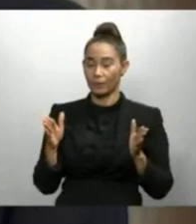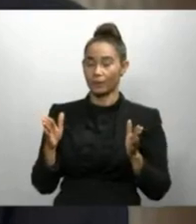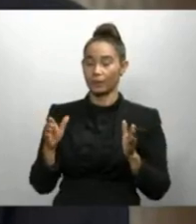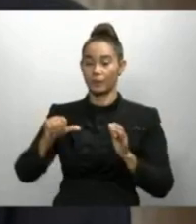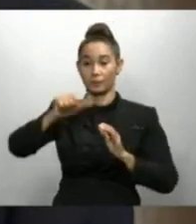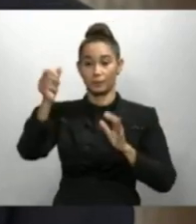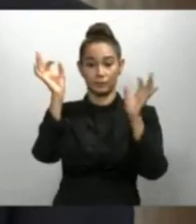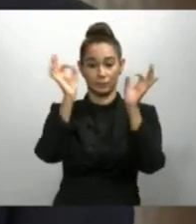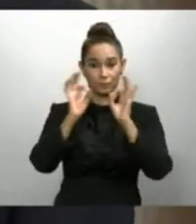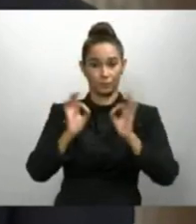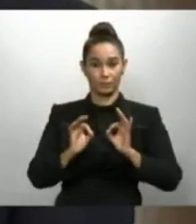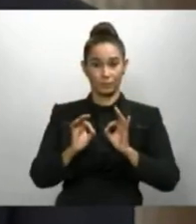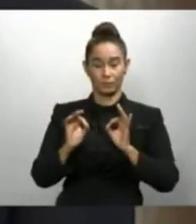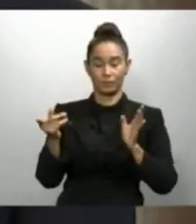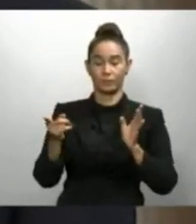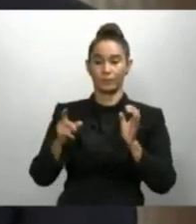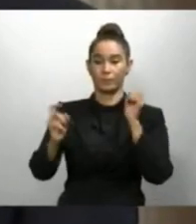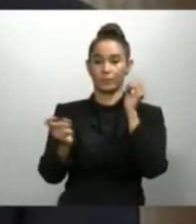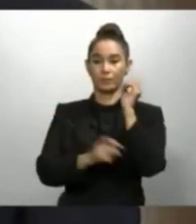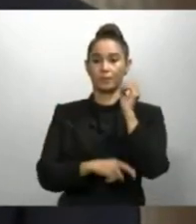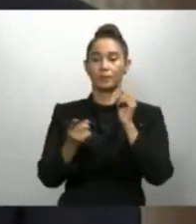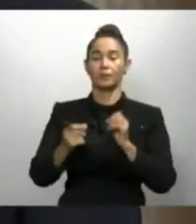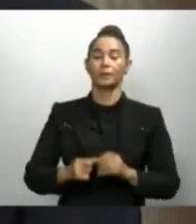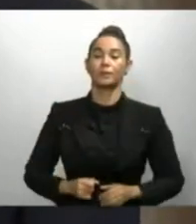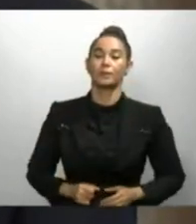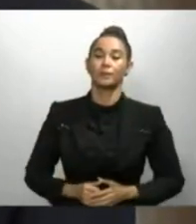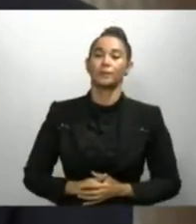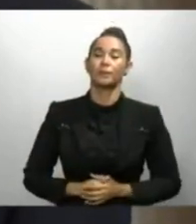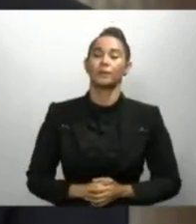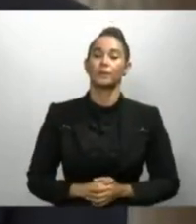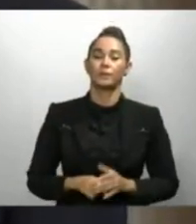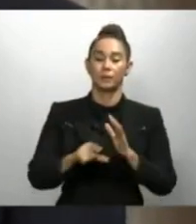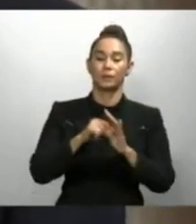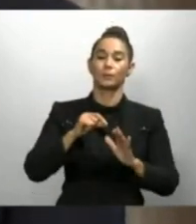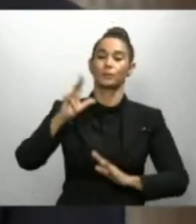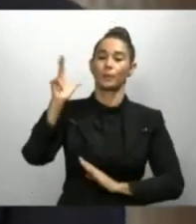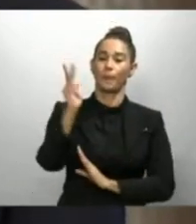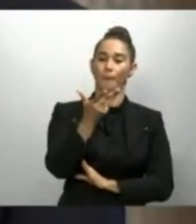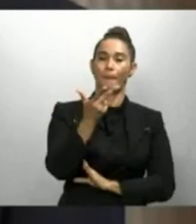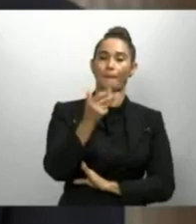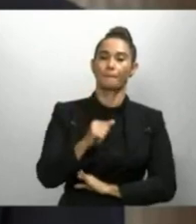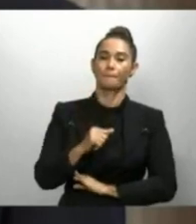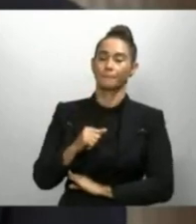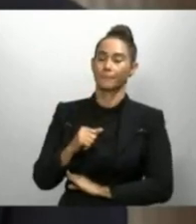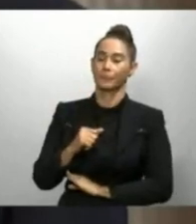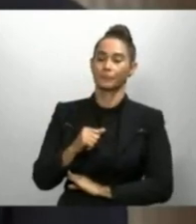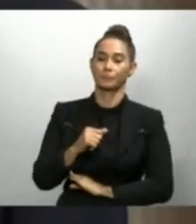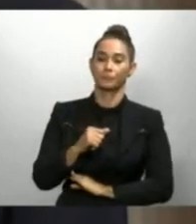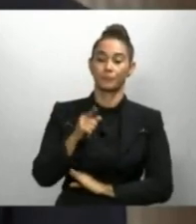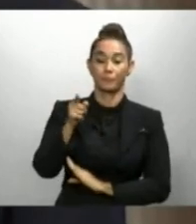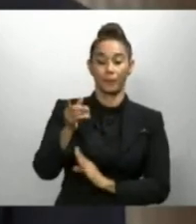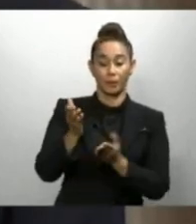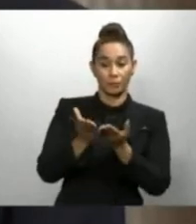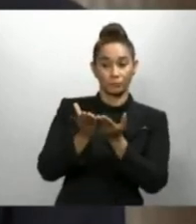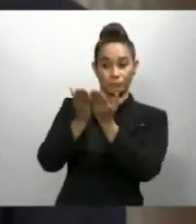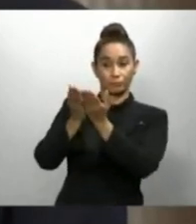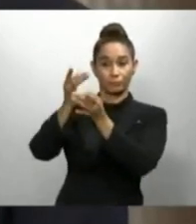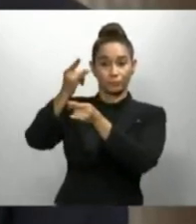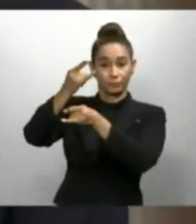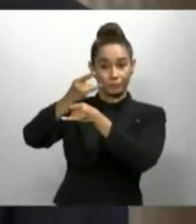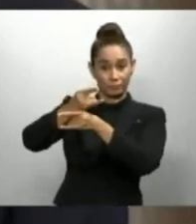formas aplicables a la conducta descrita. Artículo 3. Los importadores de